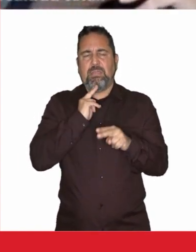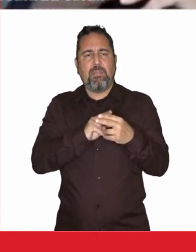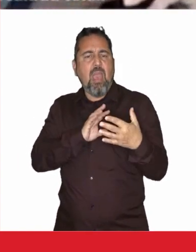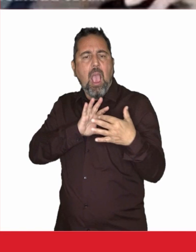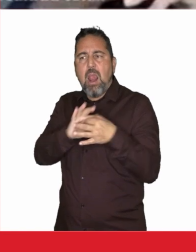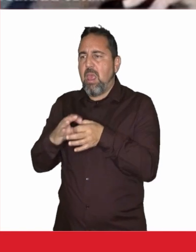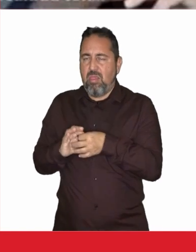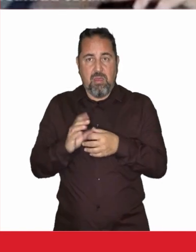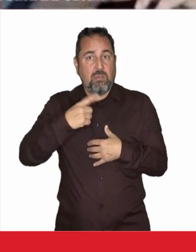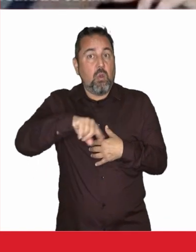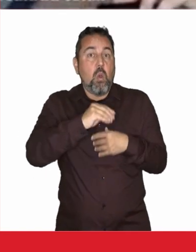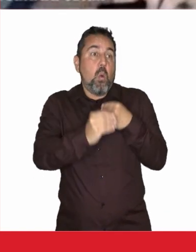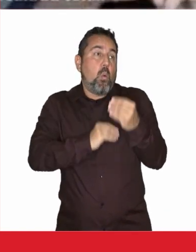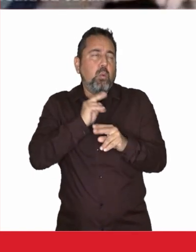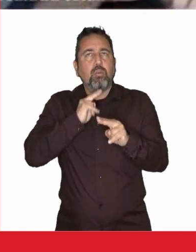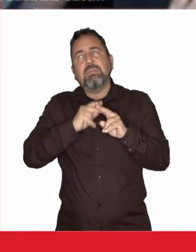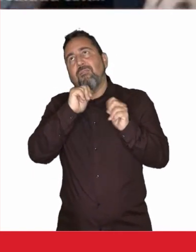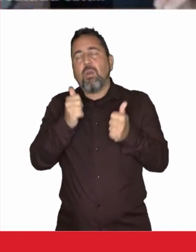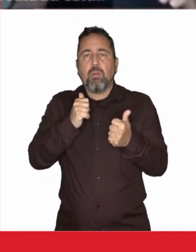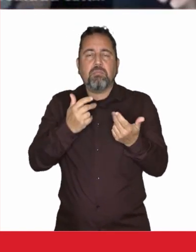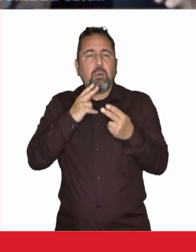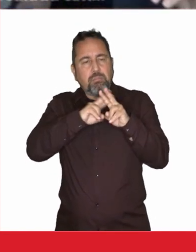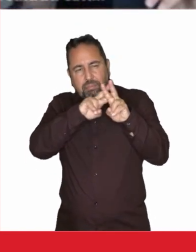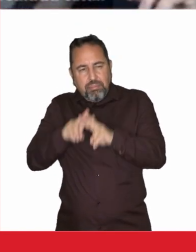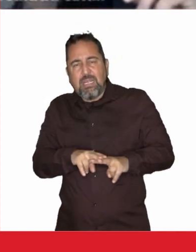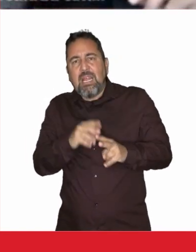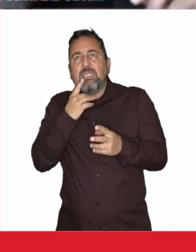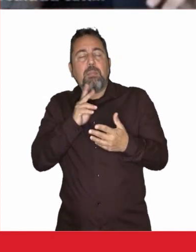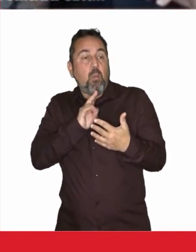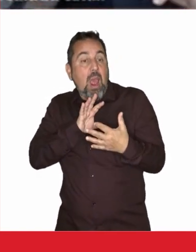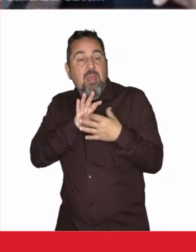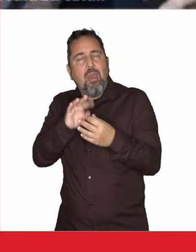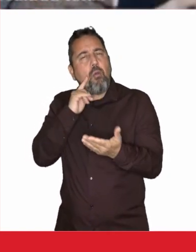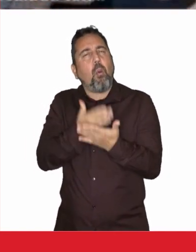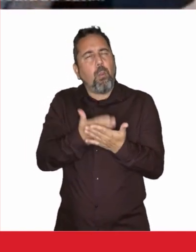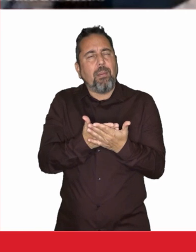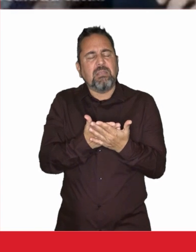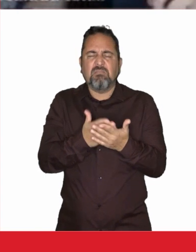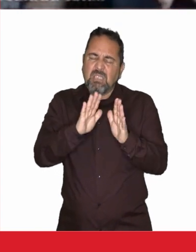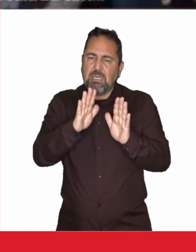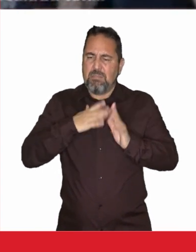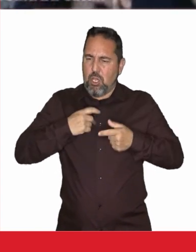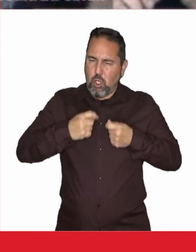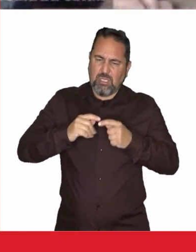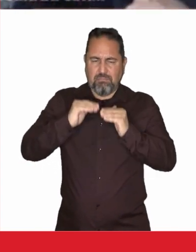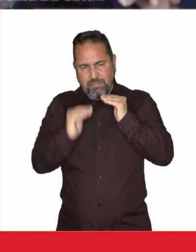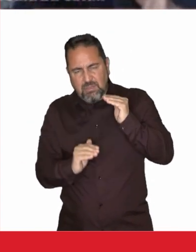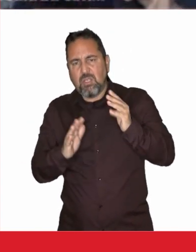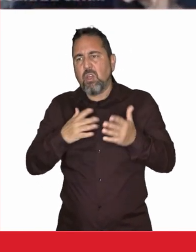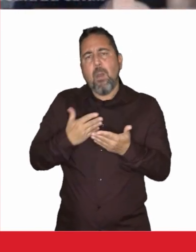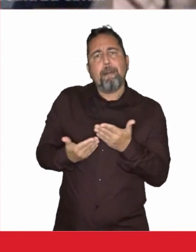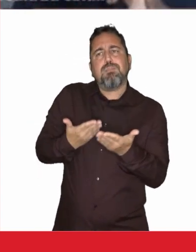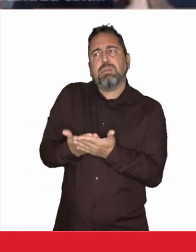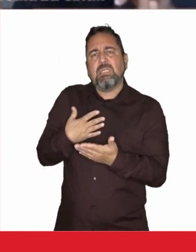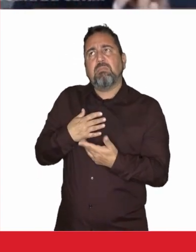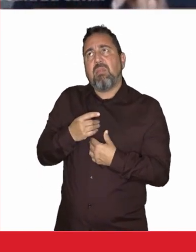Una característica fundamental de las alianzas, y esto lo podéis usar si queréis como a modo de checklist, por así decir, es decir, cuando tienes una alianza compruebas, oye, ¿reduce